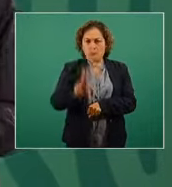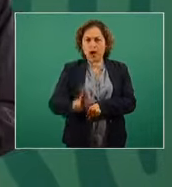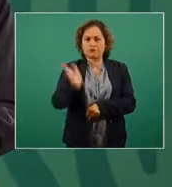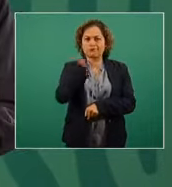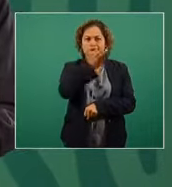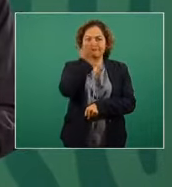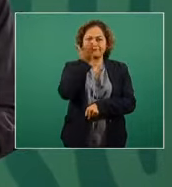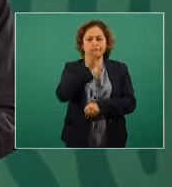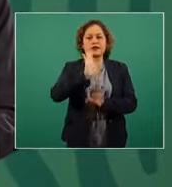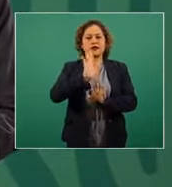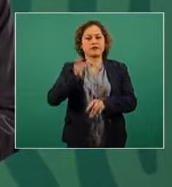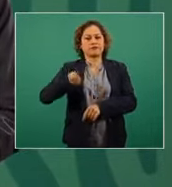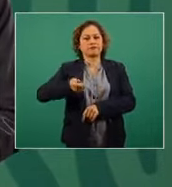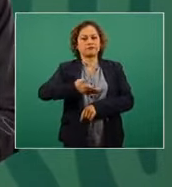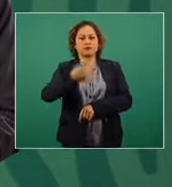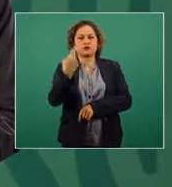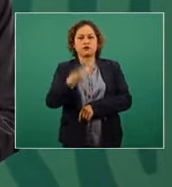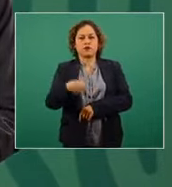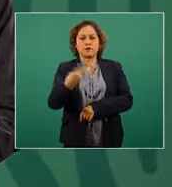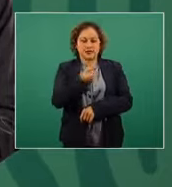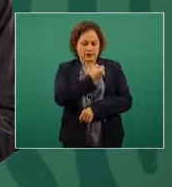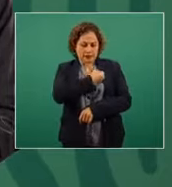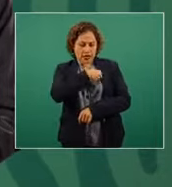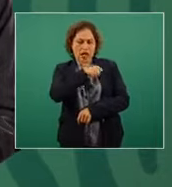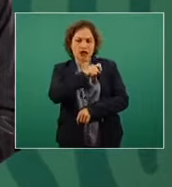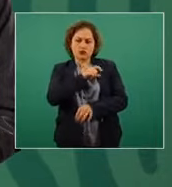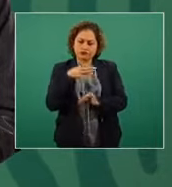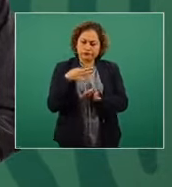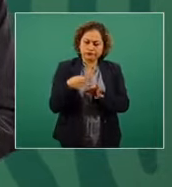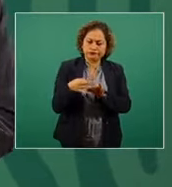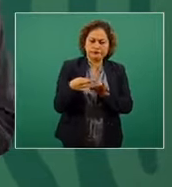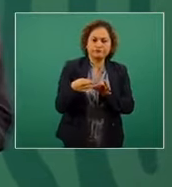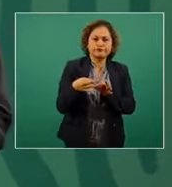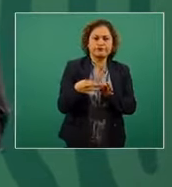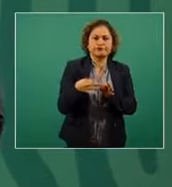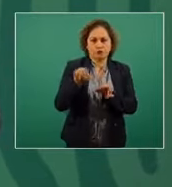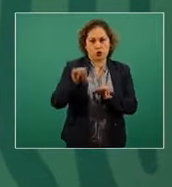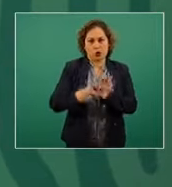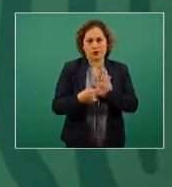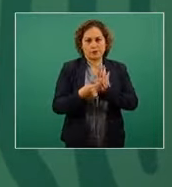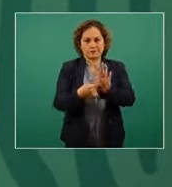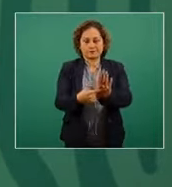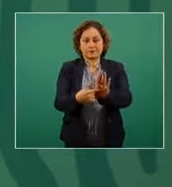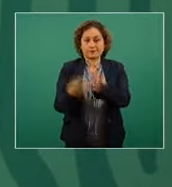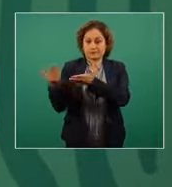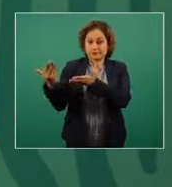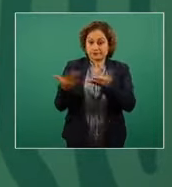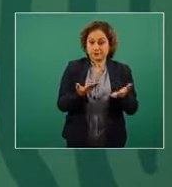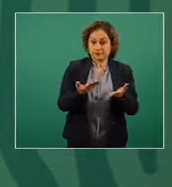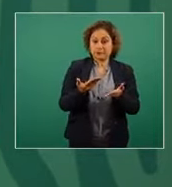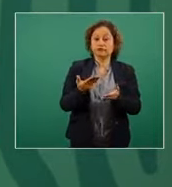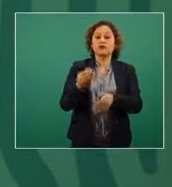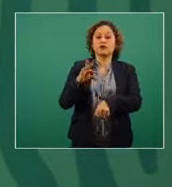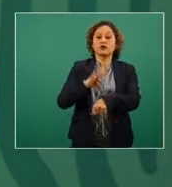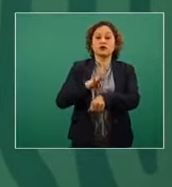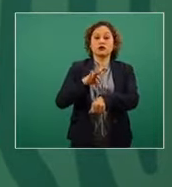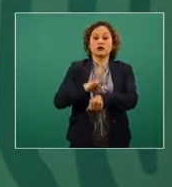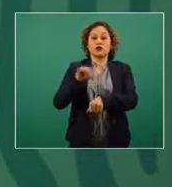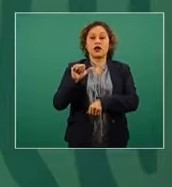el pulso de la salud. Nos va a informar el doctor Jorge